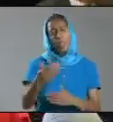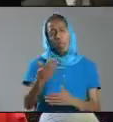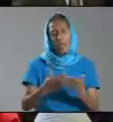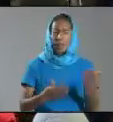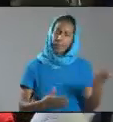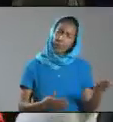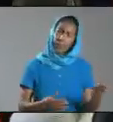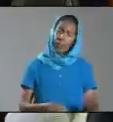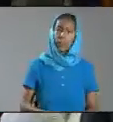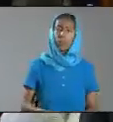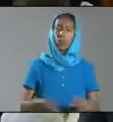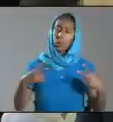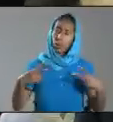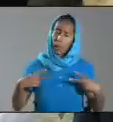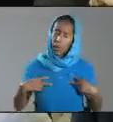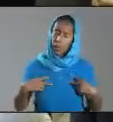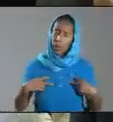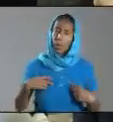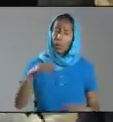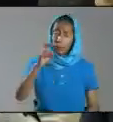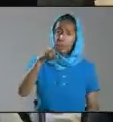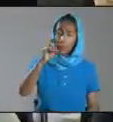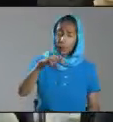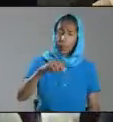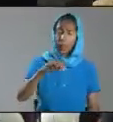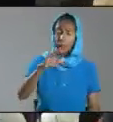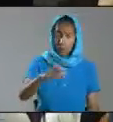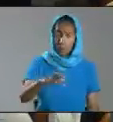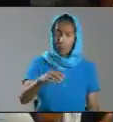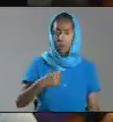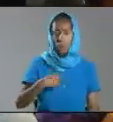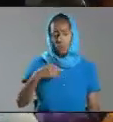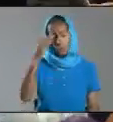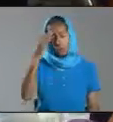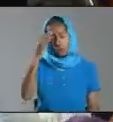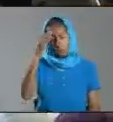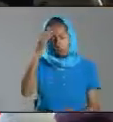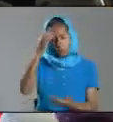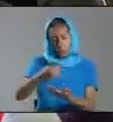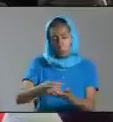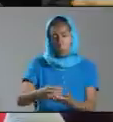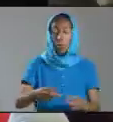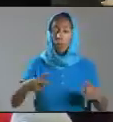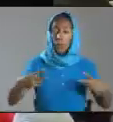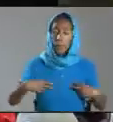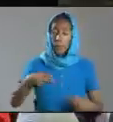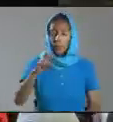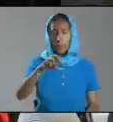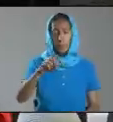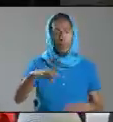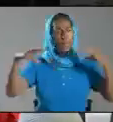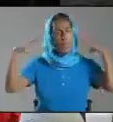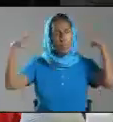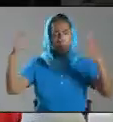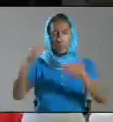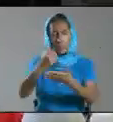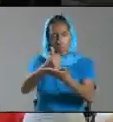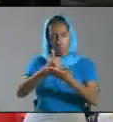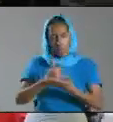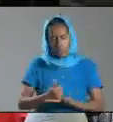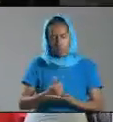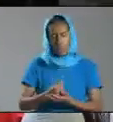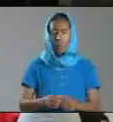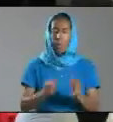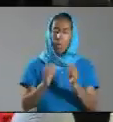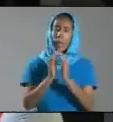de peticiones aquí. Yo creo, hermanos, de que hay necesidades bien grandes. Ayúdenme a